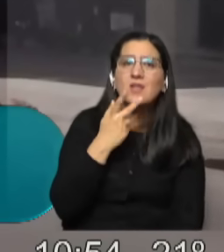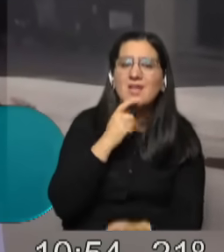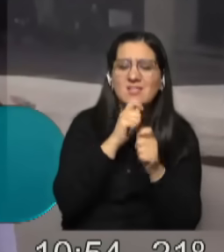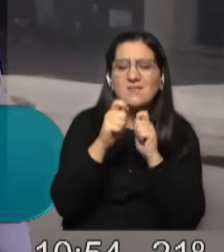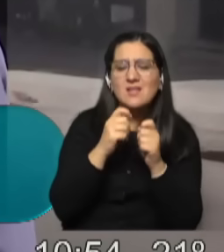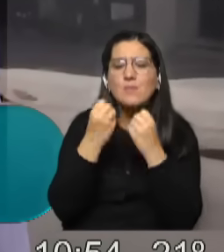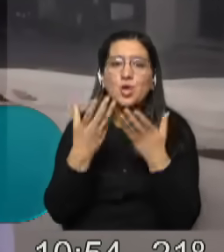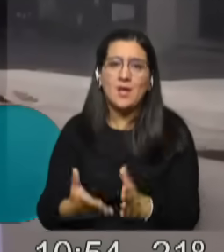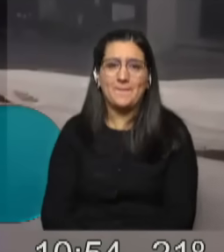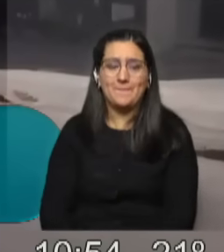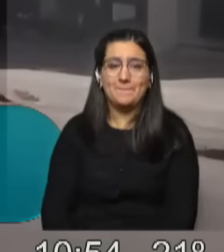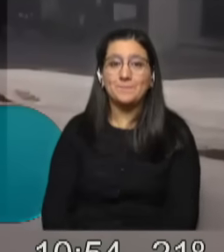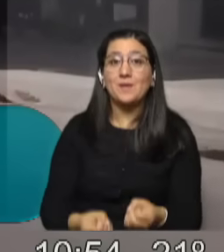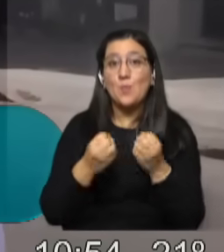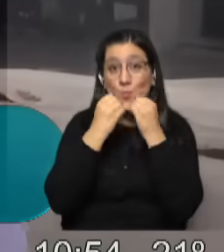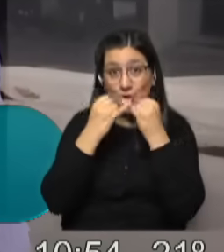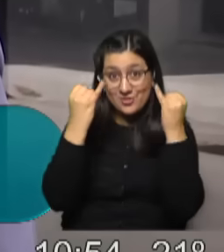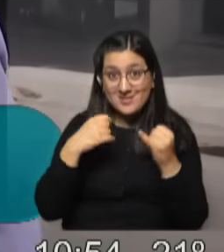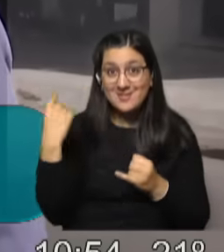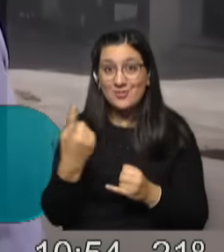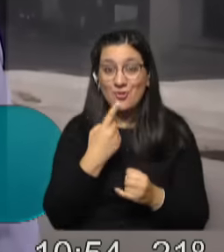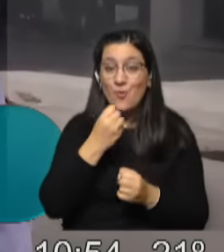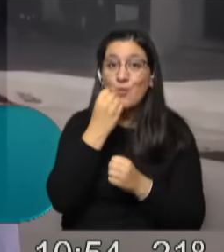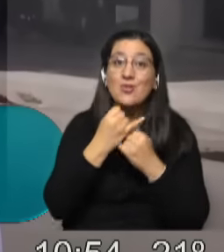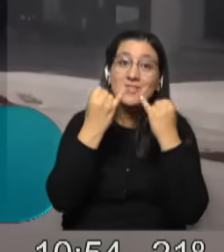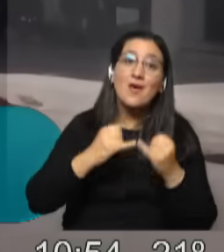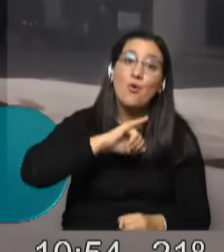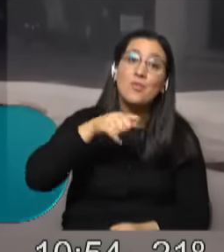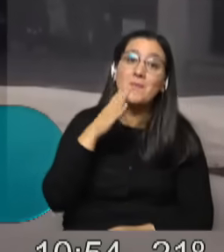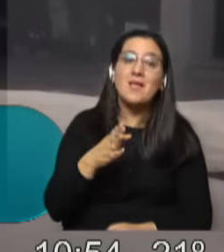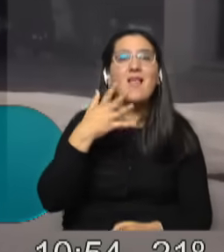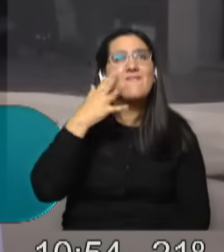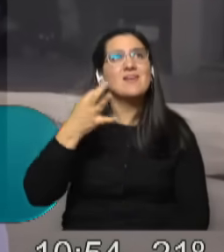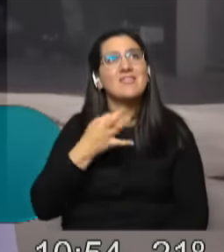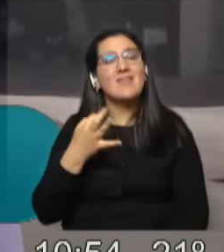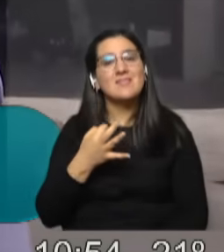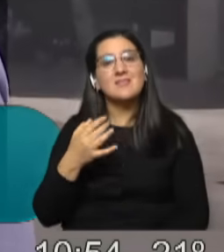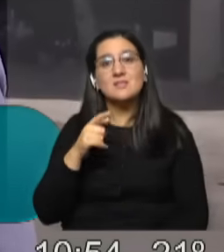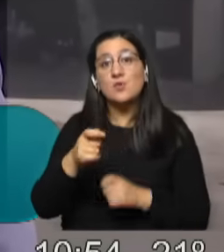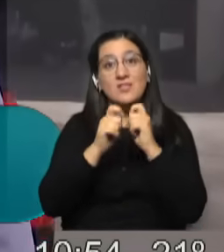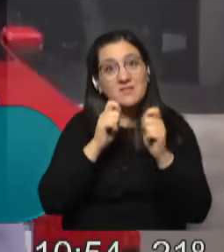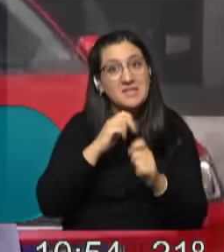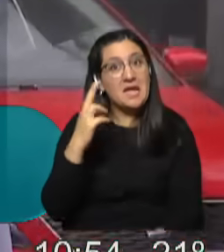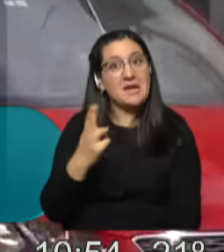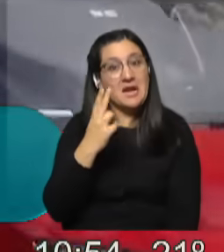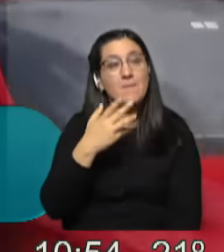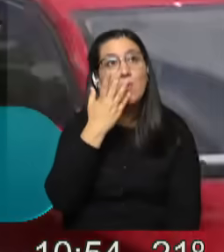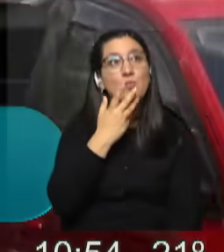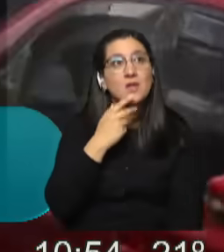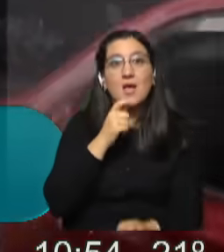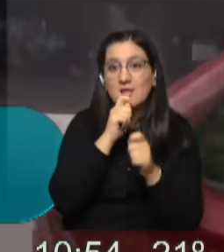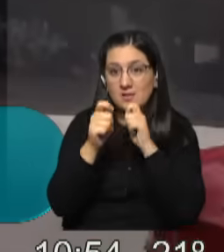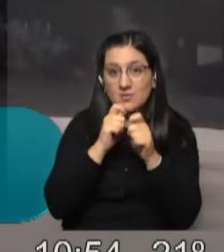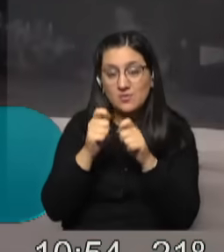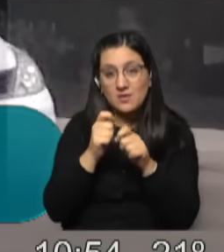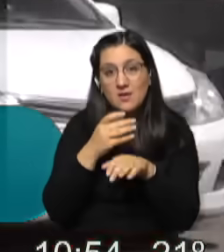usted y por qué? Bueno, buenos días a todos, buenos días JP. La verdad, es una entrevista extraña, me gustaría hacer una entrevista